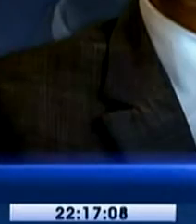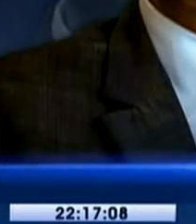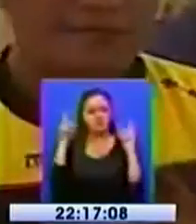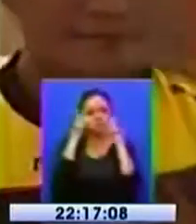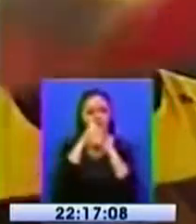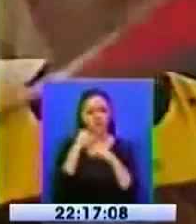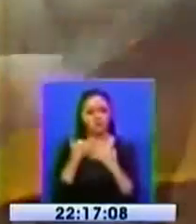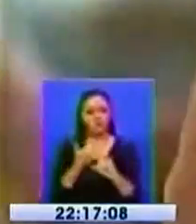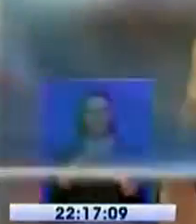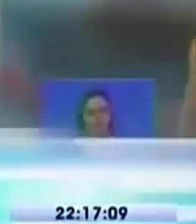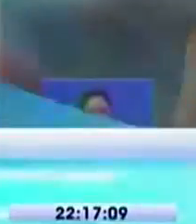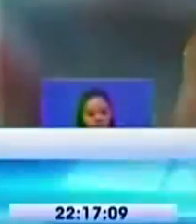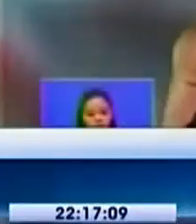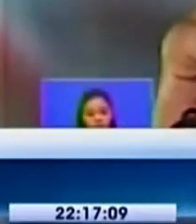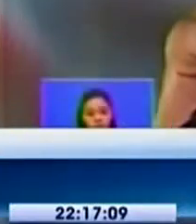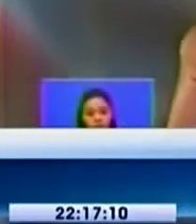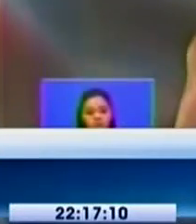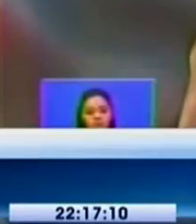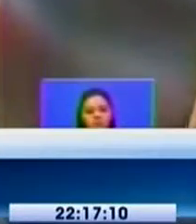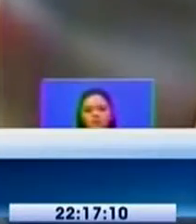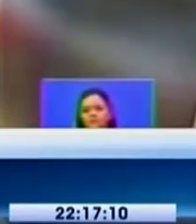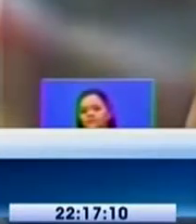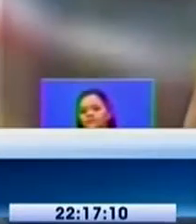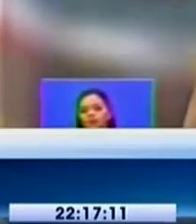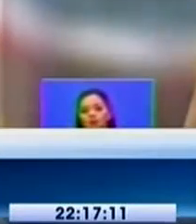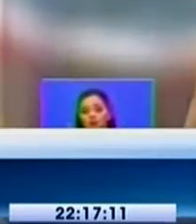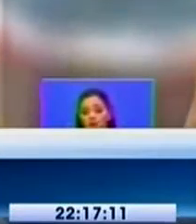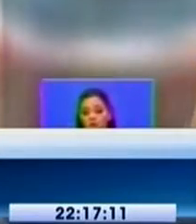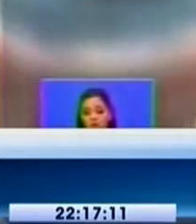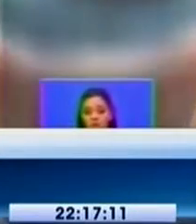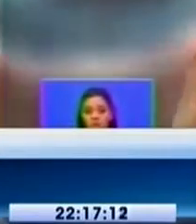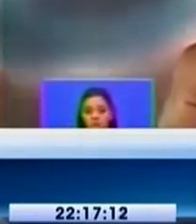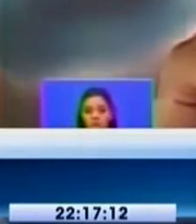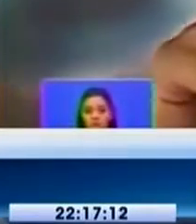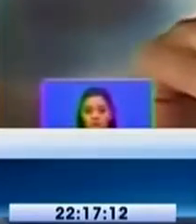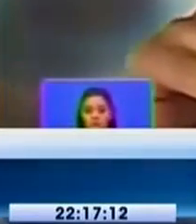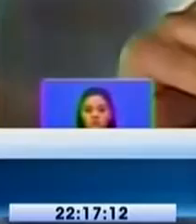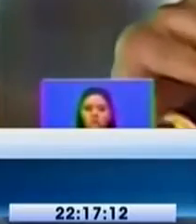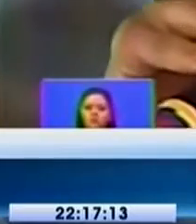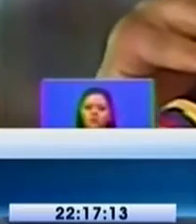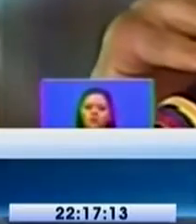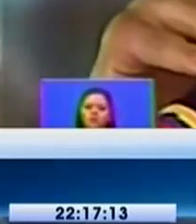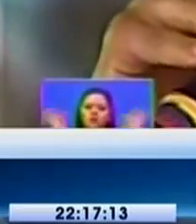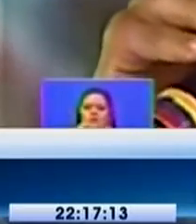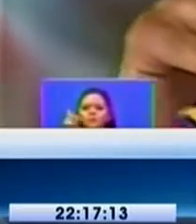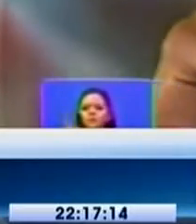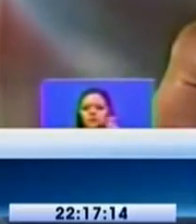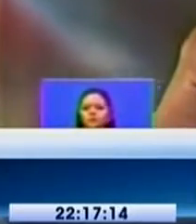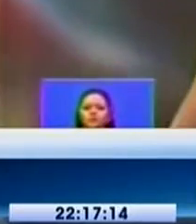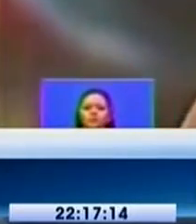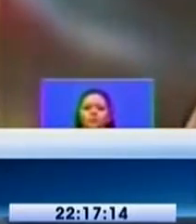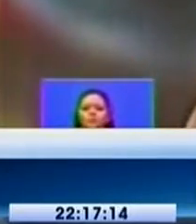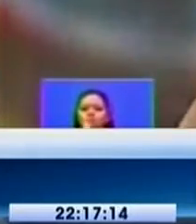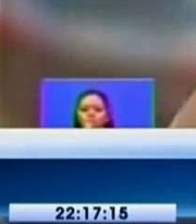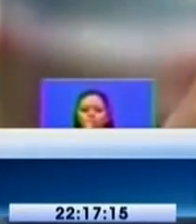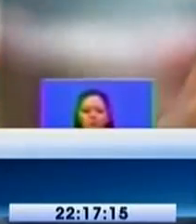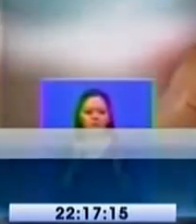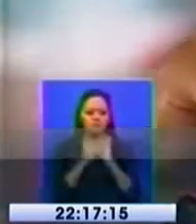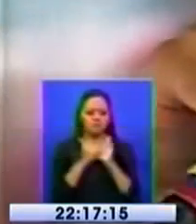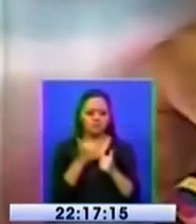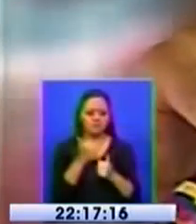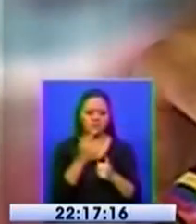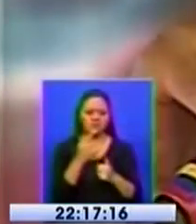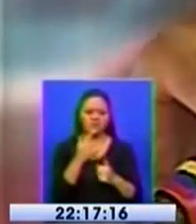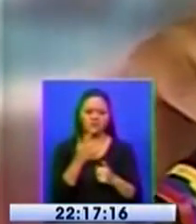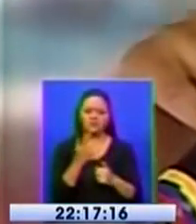gaseosas. Y ahora resulta que el alcohol es fundamental en la canasta básica. Ahora resulta que el cigarrillo es bueno para la salud y que